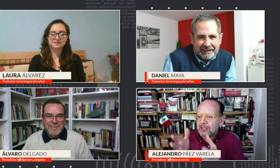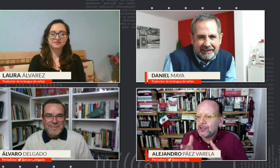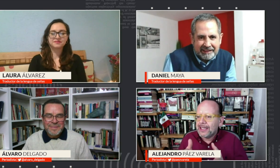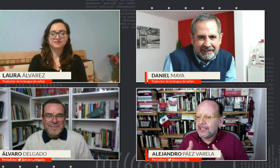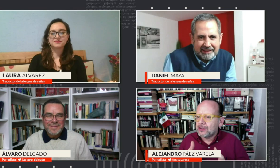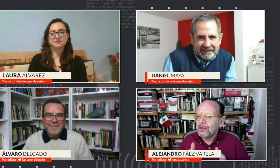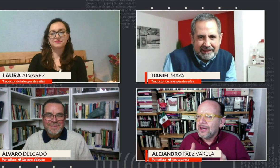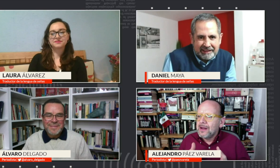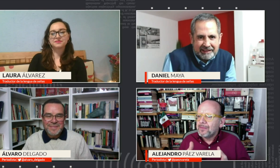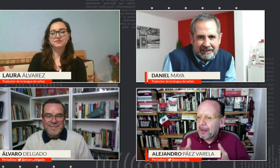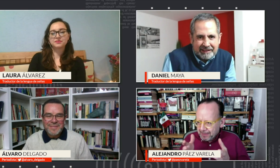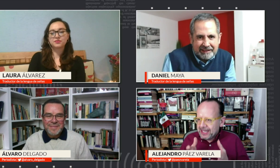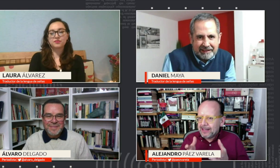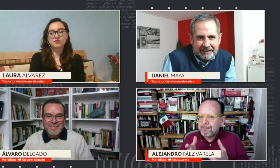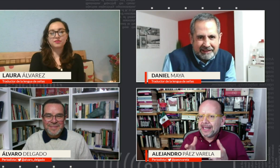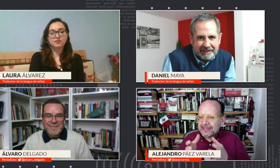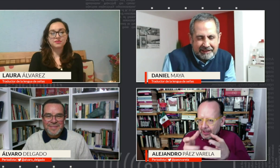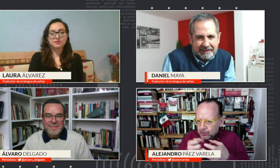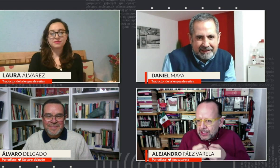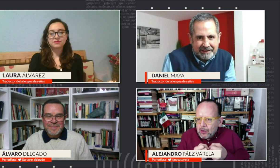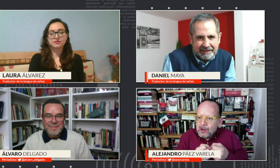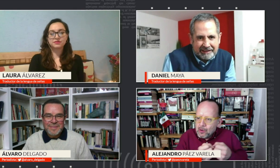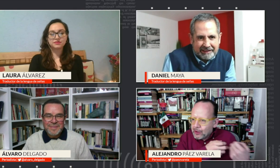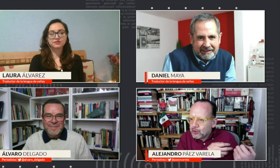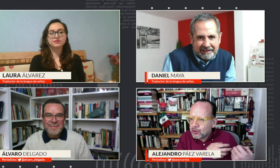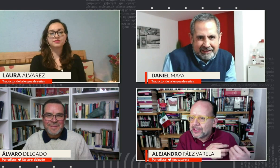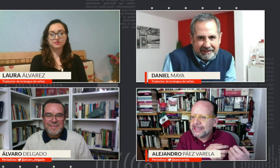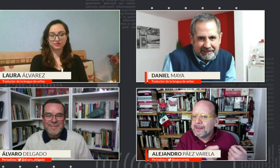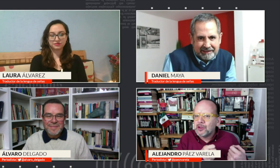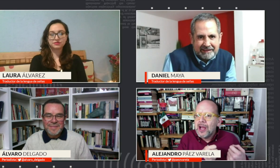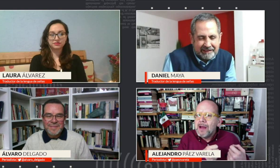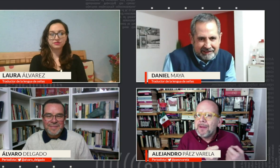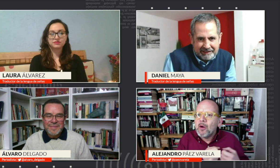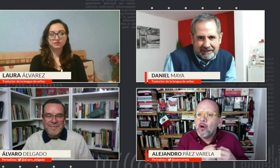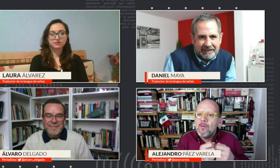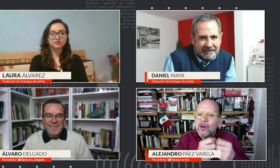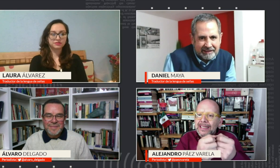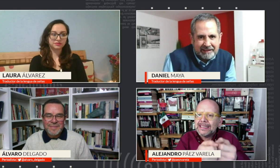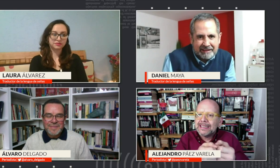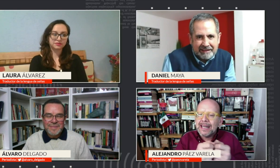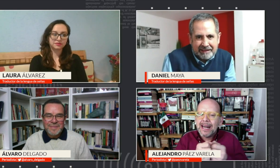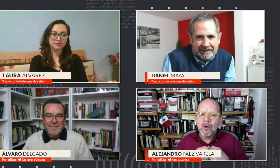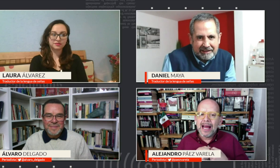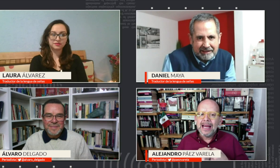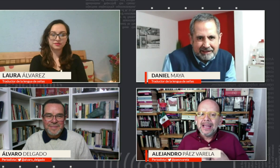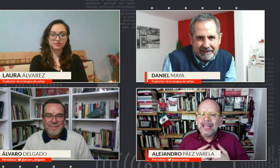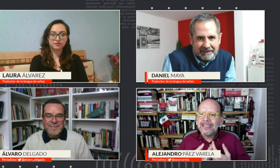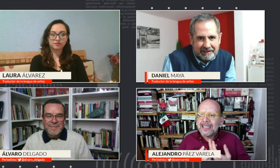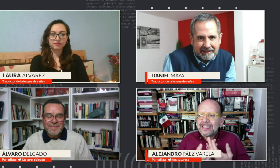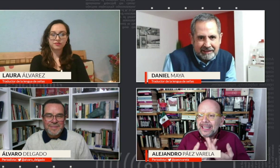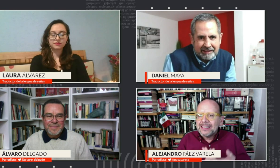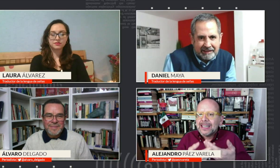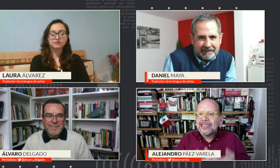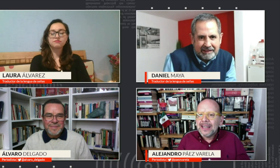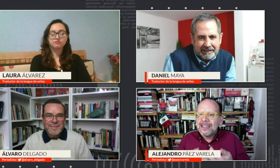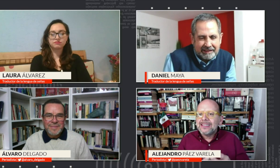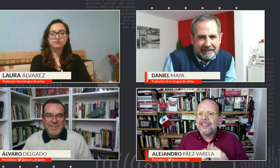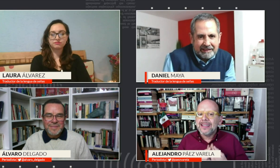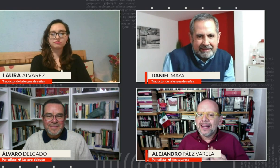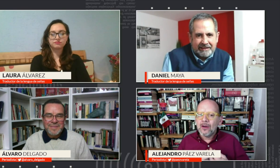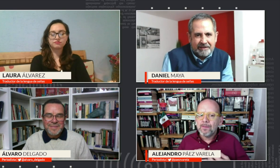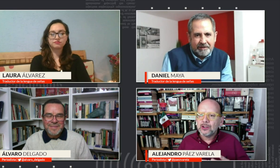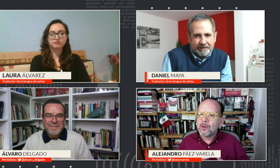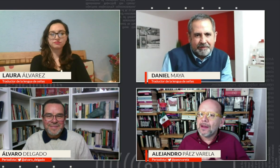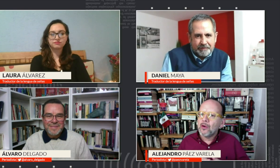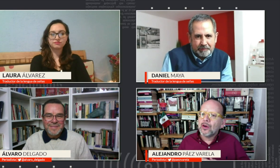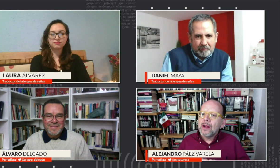una versión de eso también para traducirlo en lo que nosotros hacemos. Pero ¿cómo es, Laura, tratar de